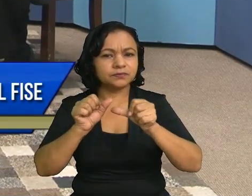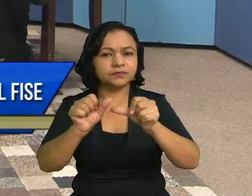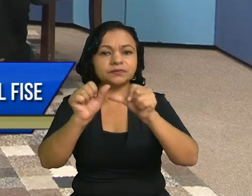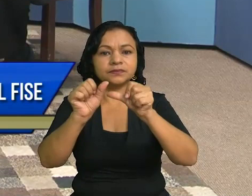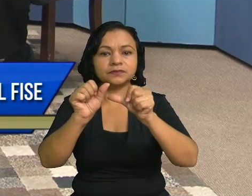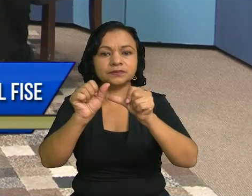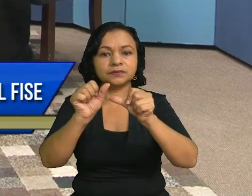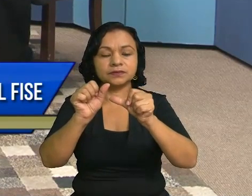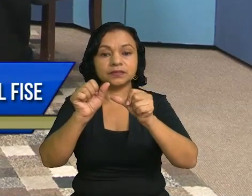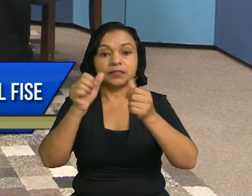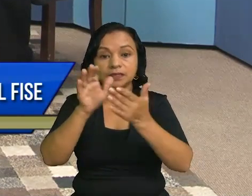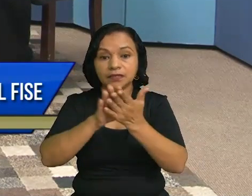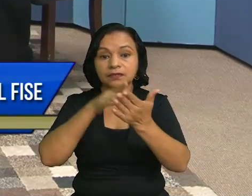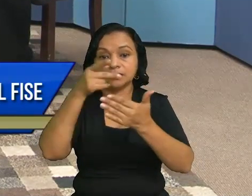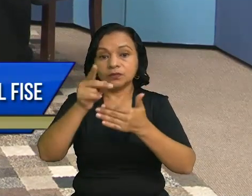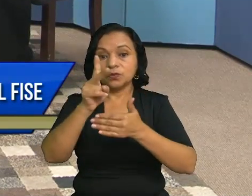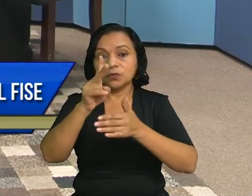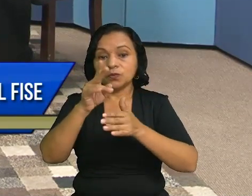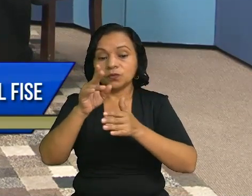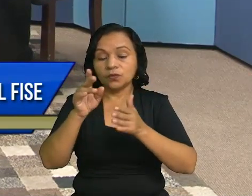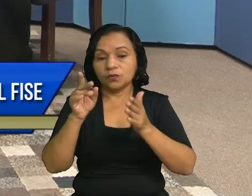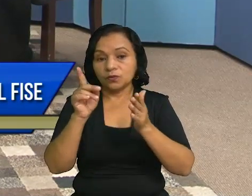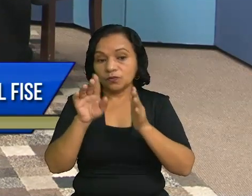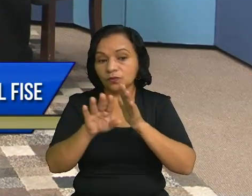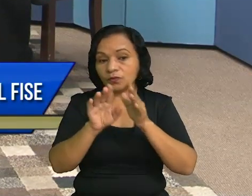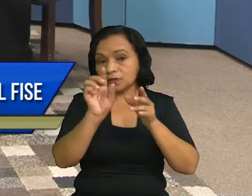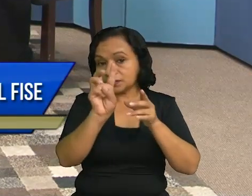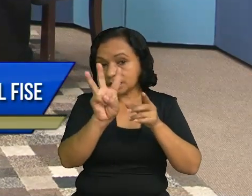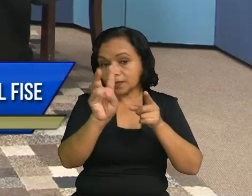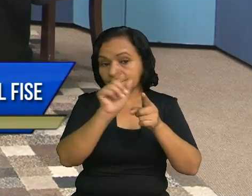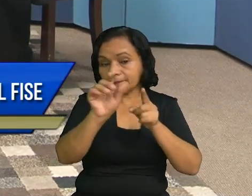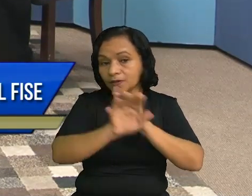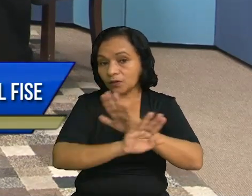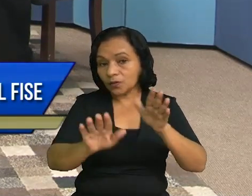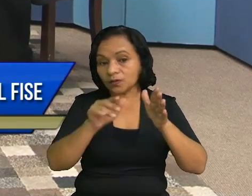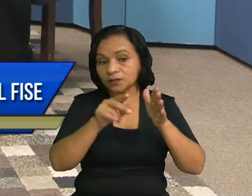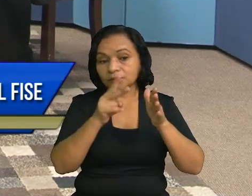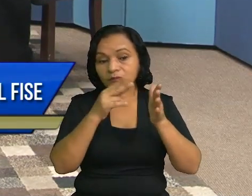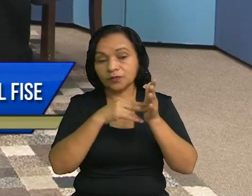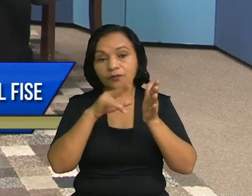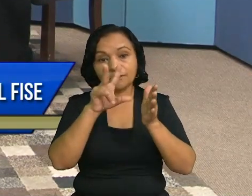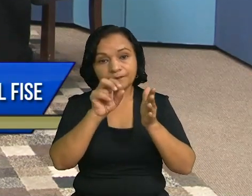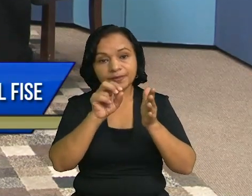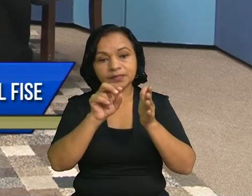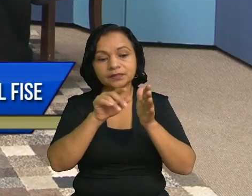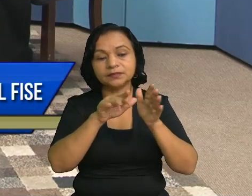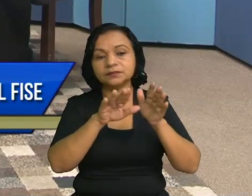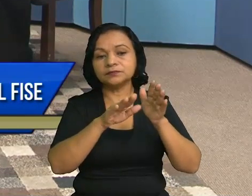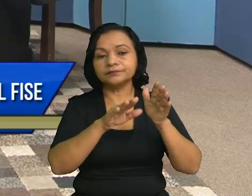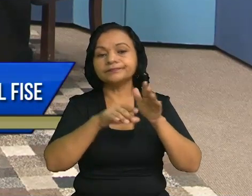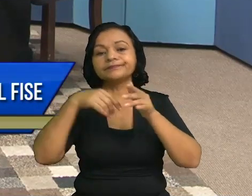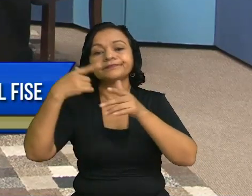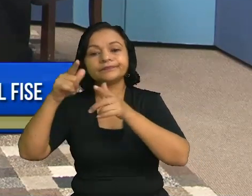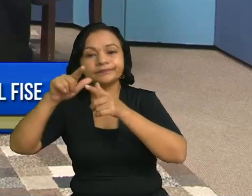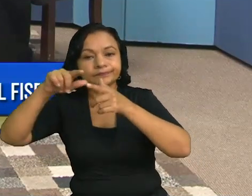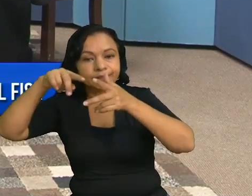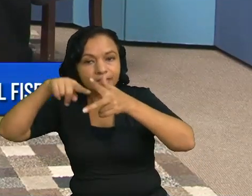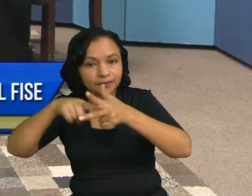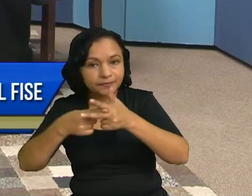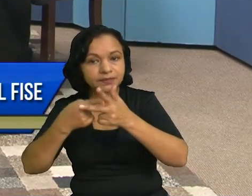las que teníamos programadas por el último trimestre van a iniciar en vez de anís de diciembre que ya las iniciamos pero que